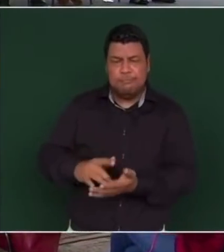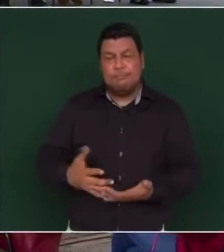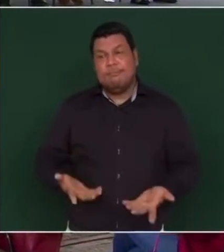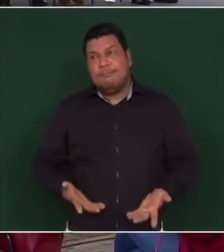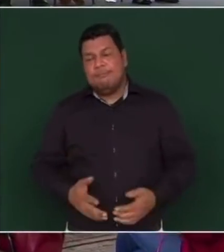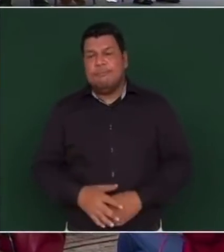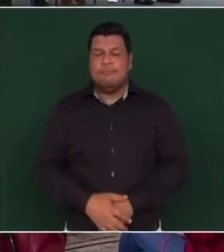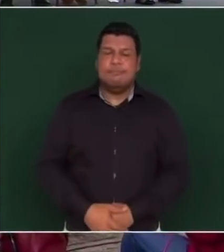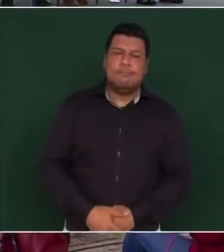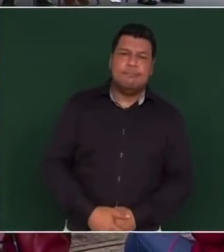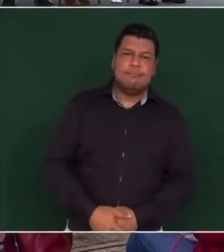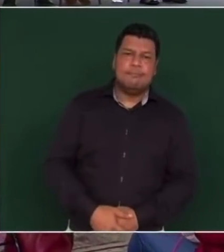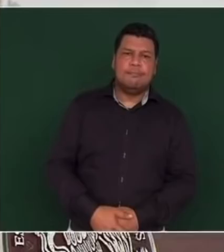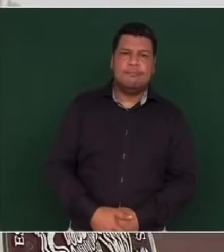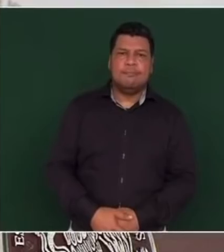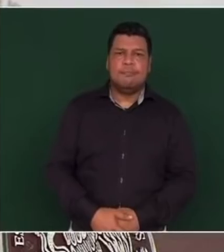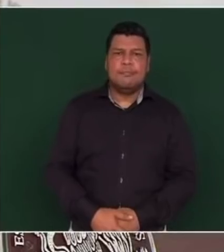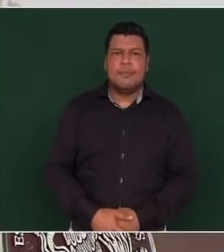Afortunadamente,